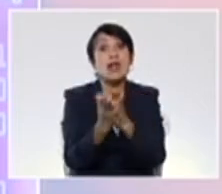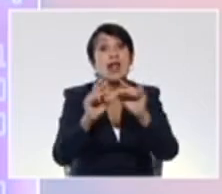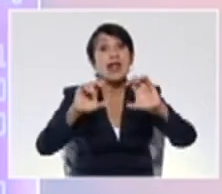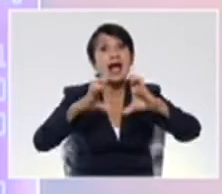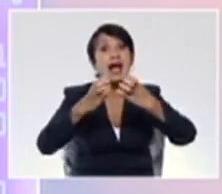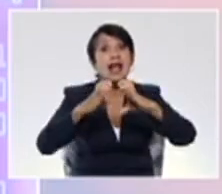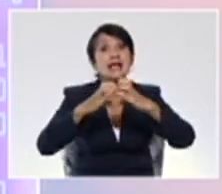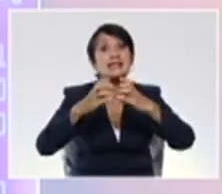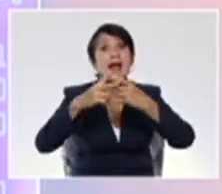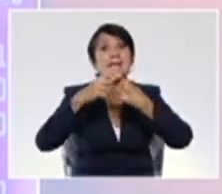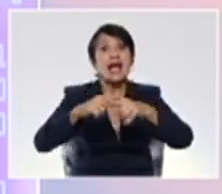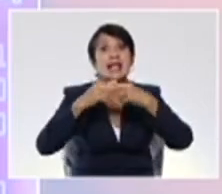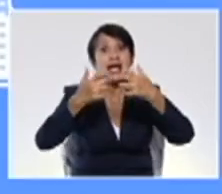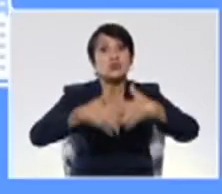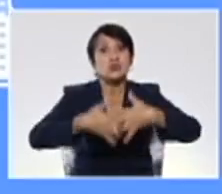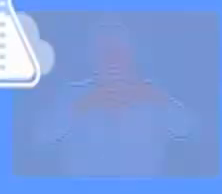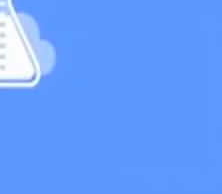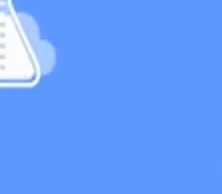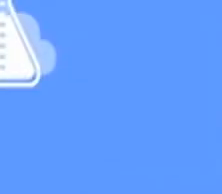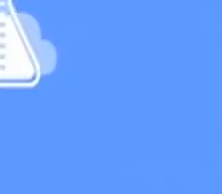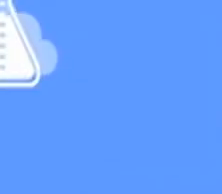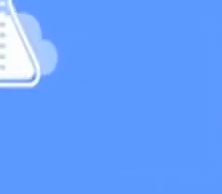clase de mecánica industrial.